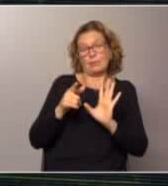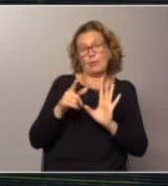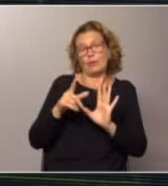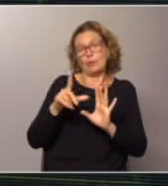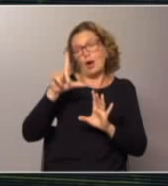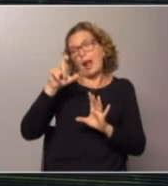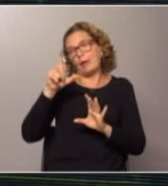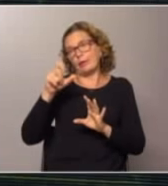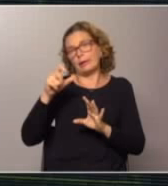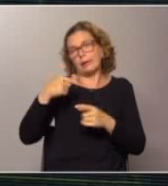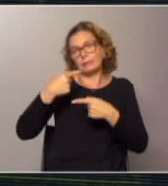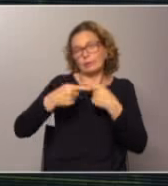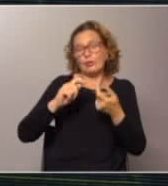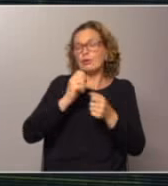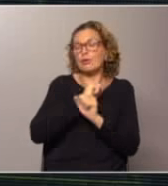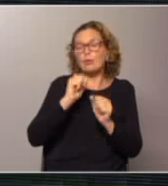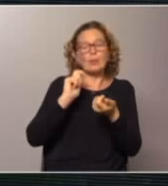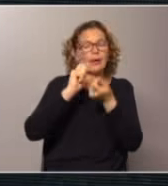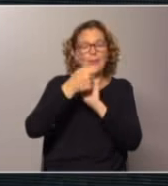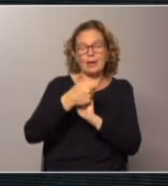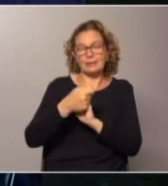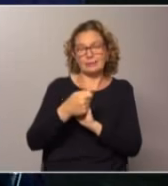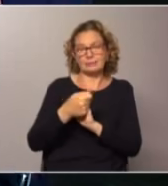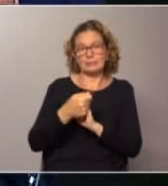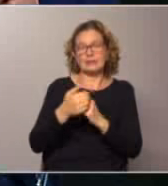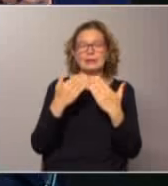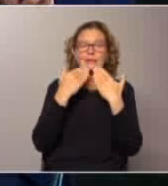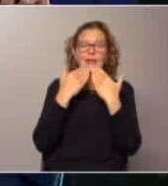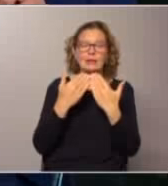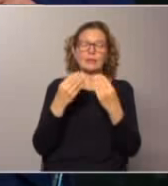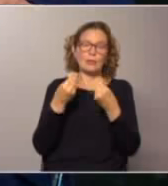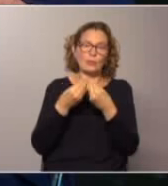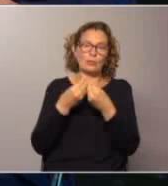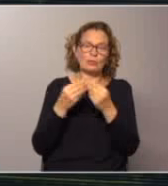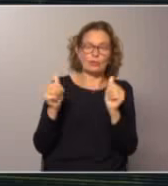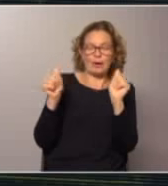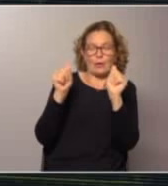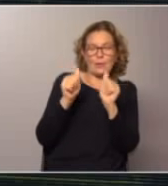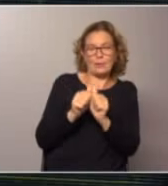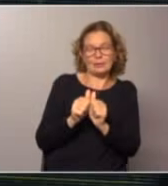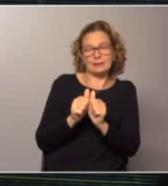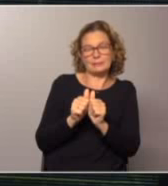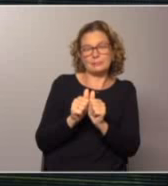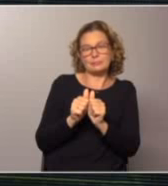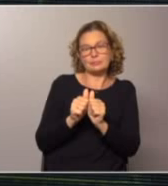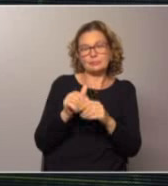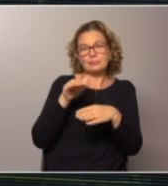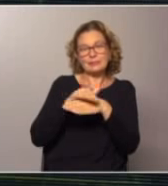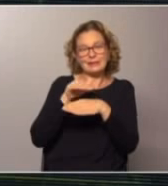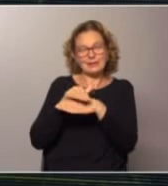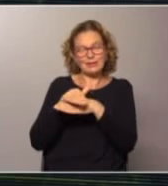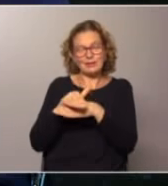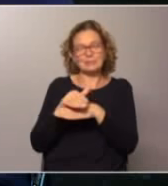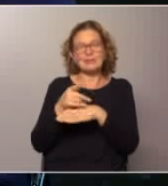lógica que funciona el bid no se puede cambiar pero te agradecemos mucho que nos ha acompañado a ustedes pero